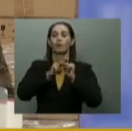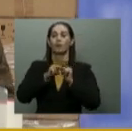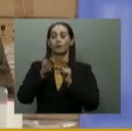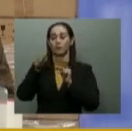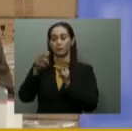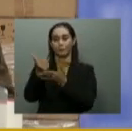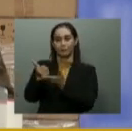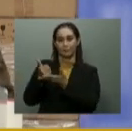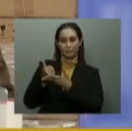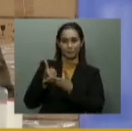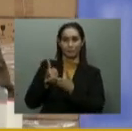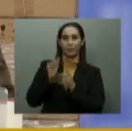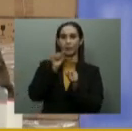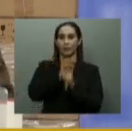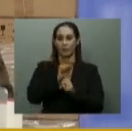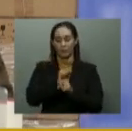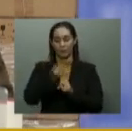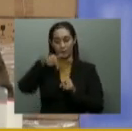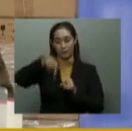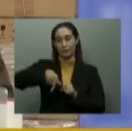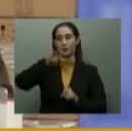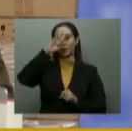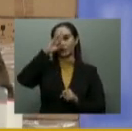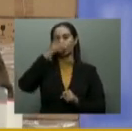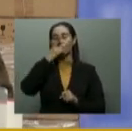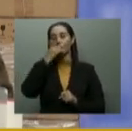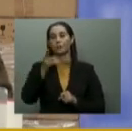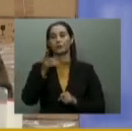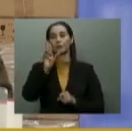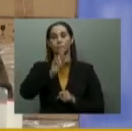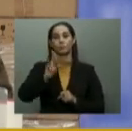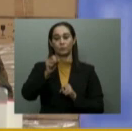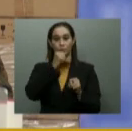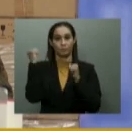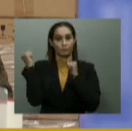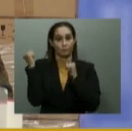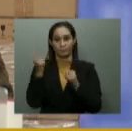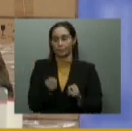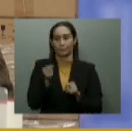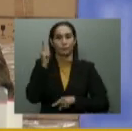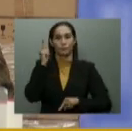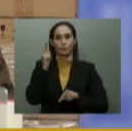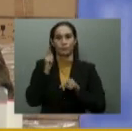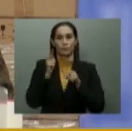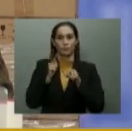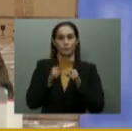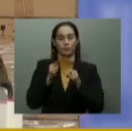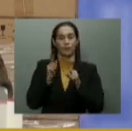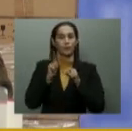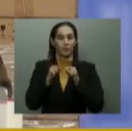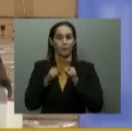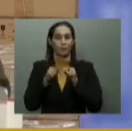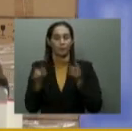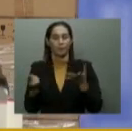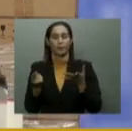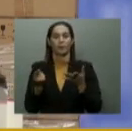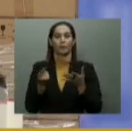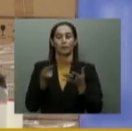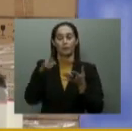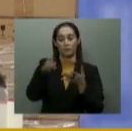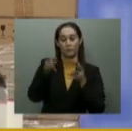le ponen esposas después que cuatro ya la han anunciado es de volcado esa actividad metida y pullas de vivo y era